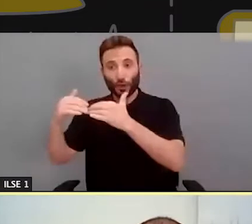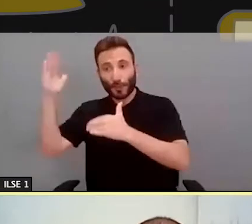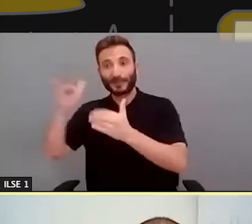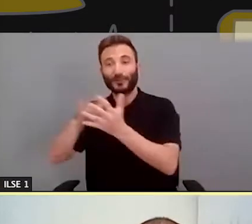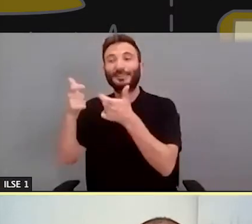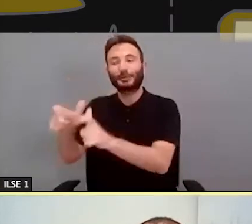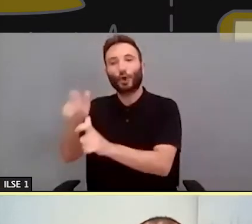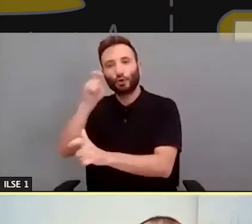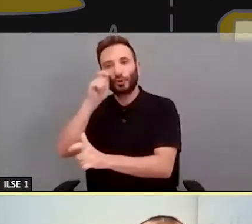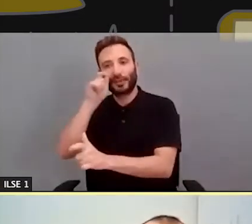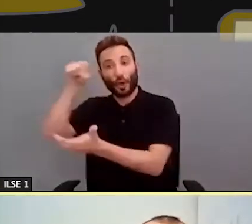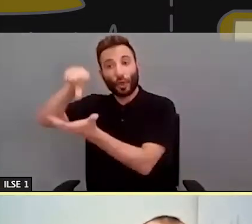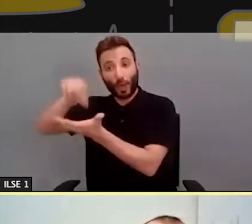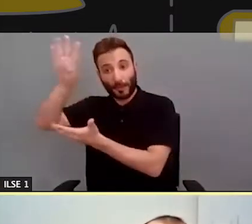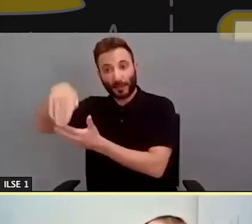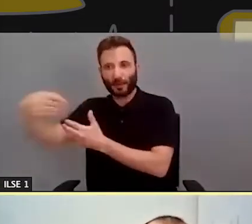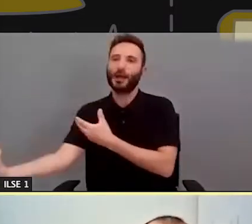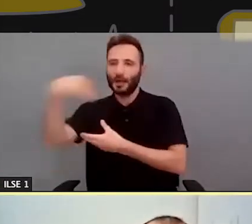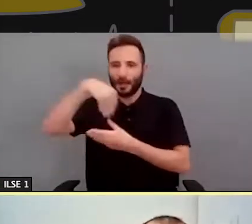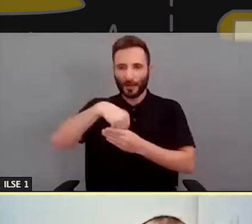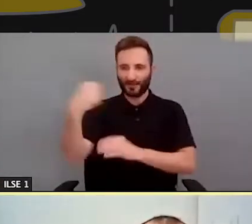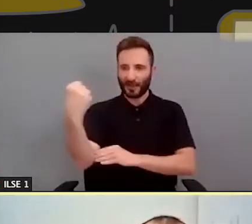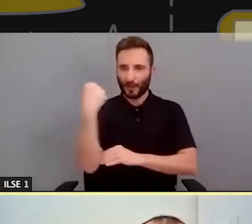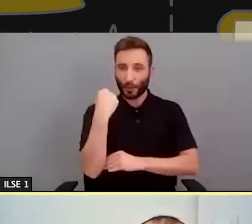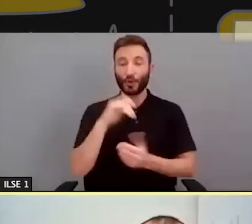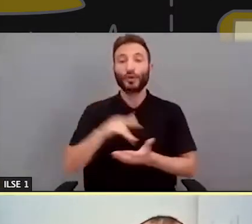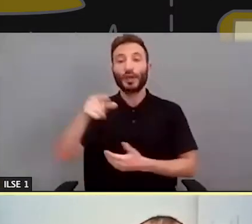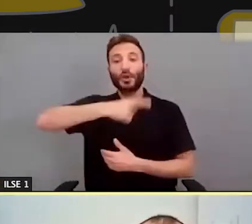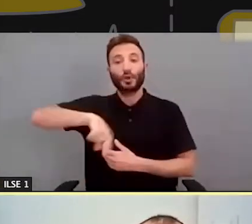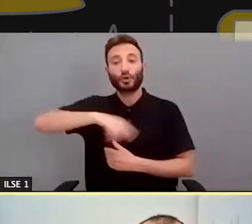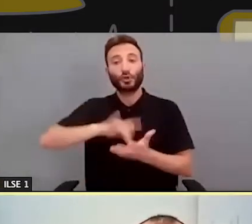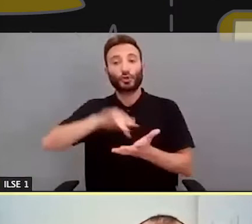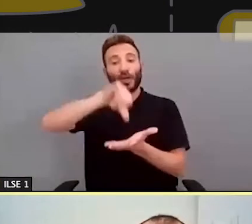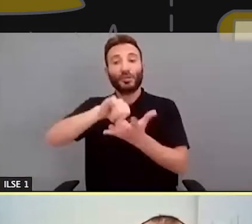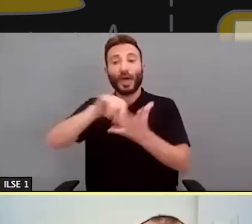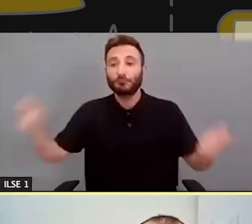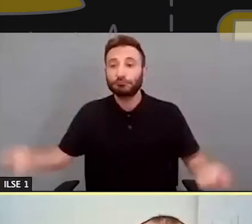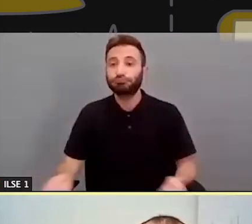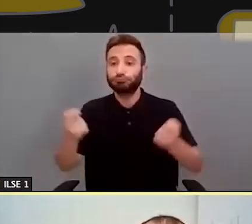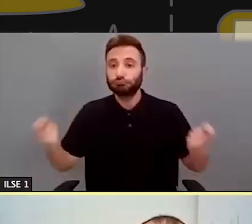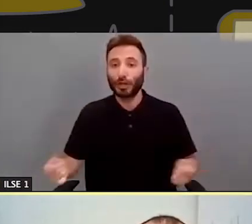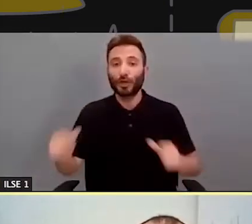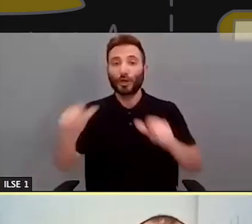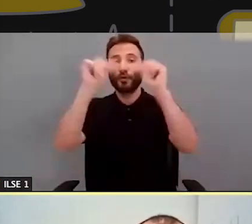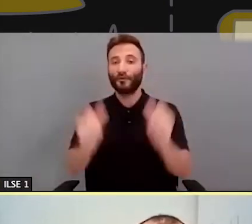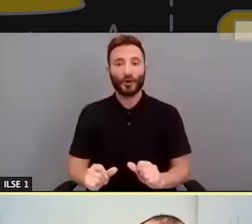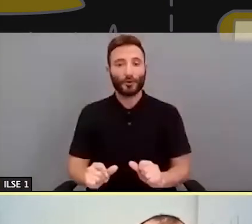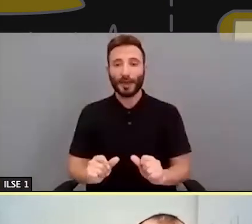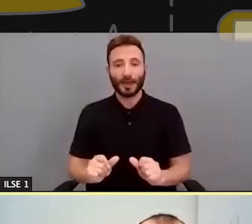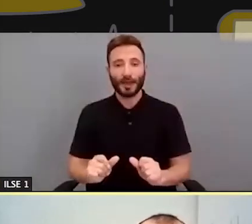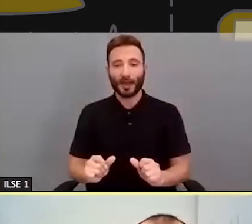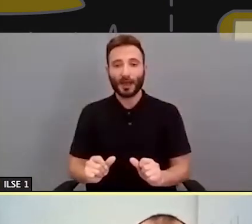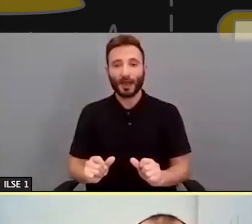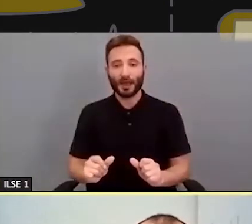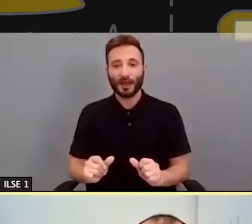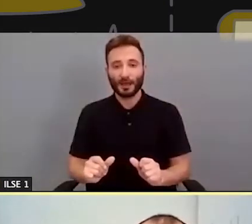ciudad. Nosotros promocionamos la ciudad de manera segmentada. Por ejemplo, nos dirigimos a